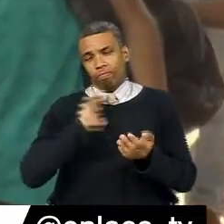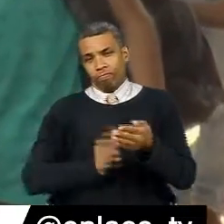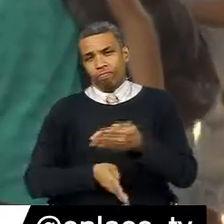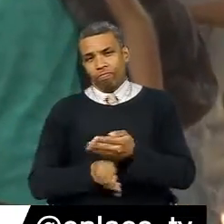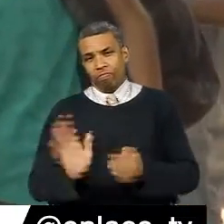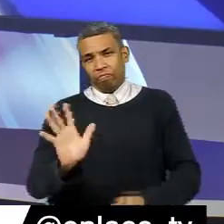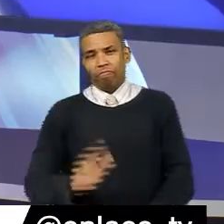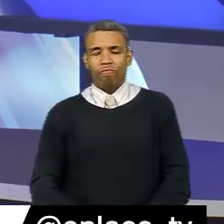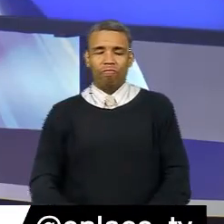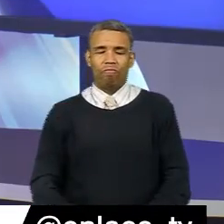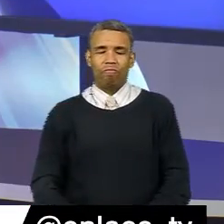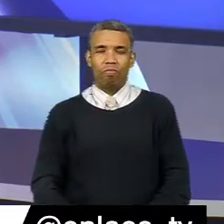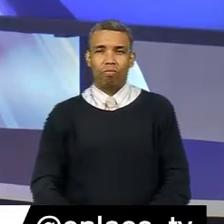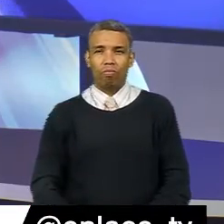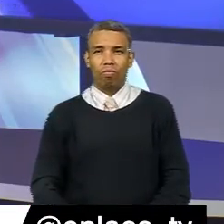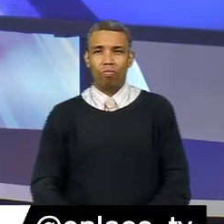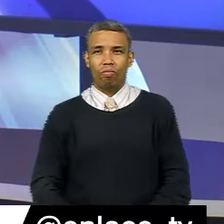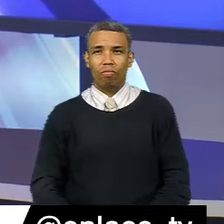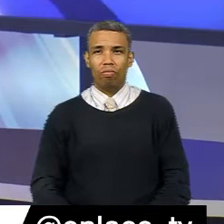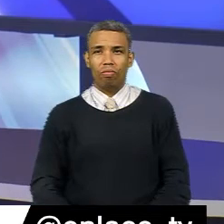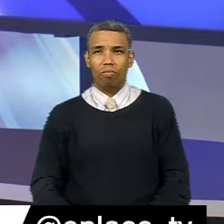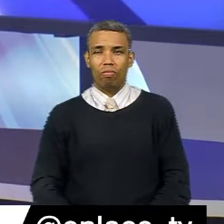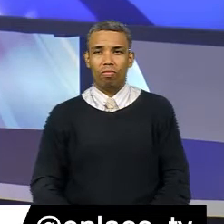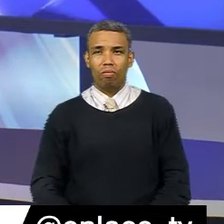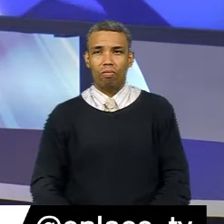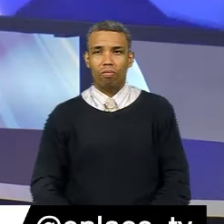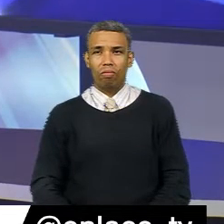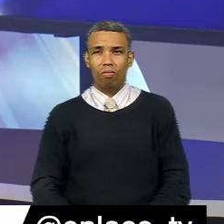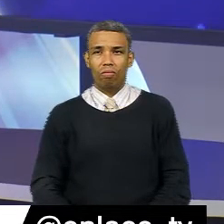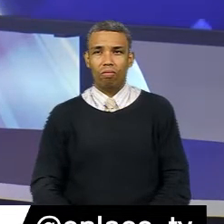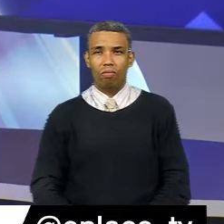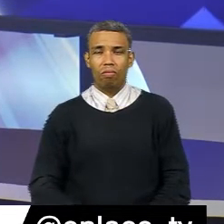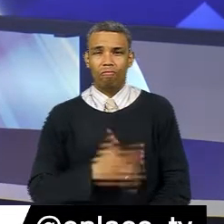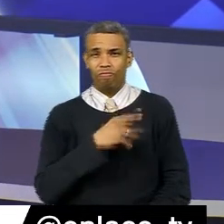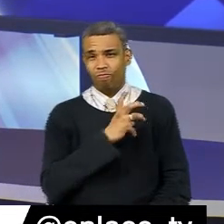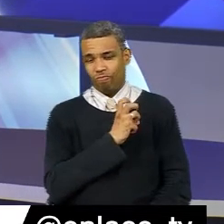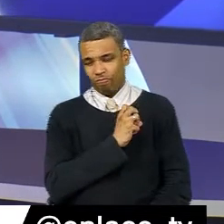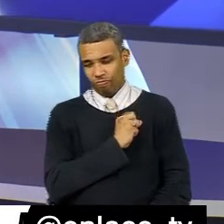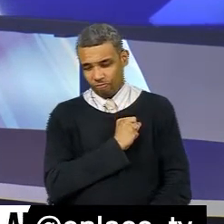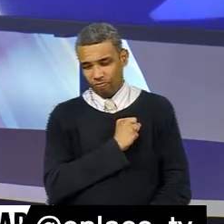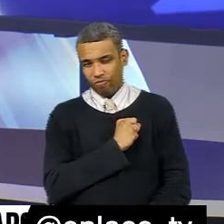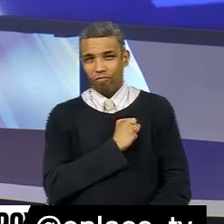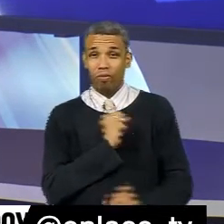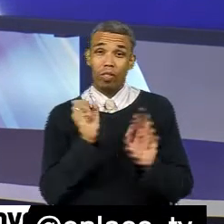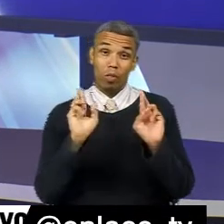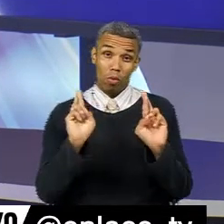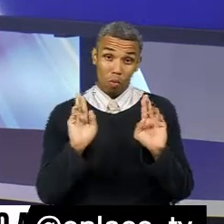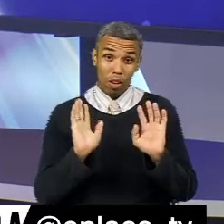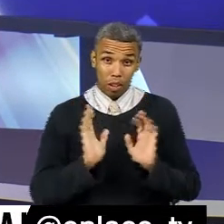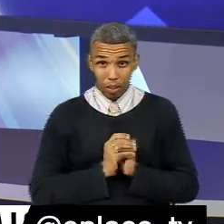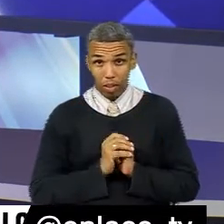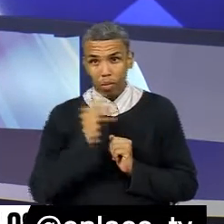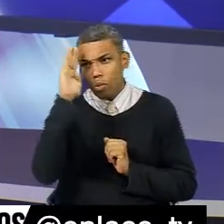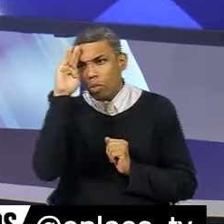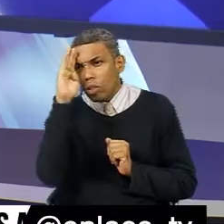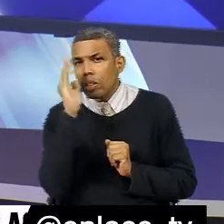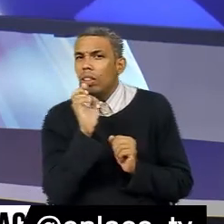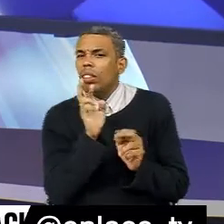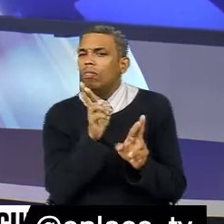Sí, quiero decir algo más. Lamentable situación, por supuesto, desde los medios de comunicación. También esperamos respuestas por parte de la policía frente a